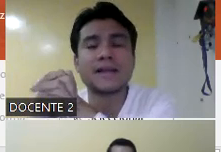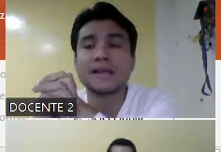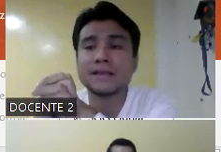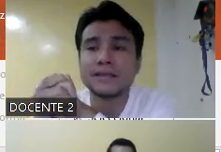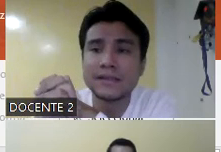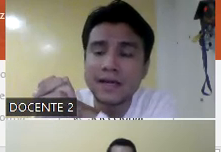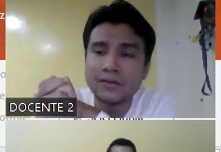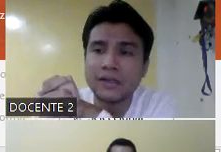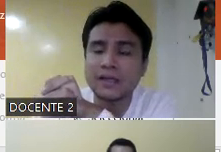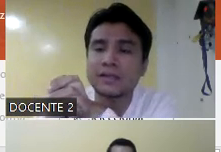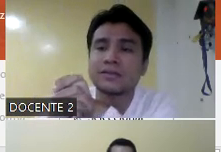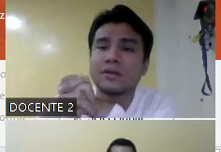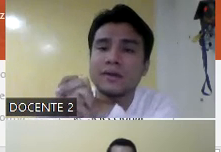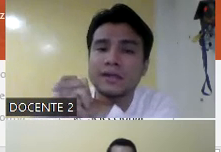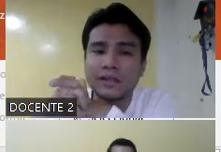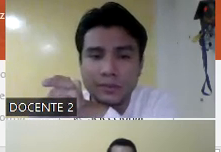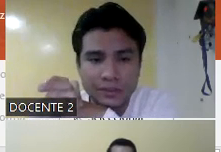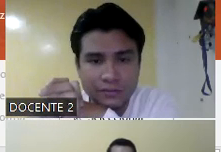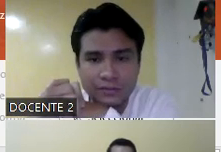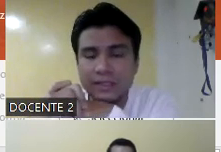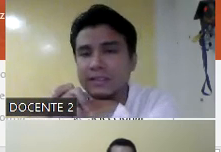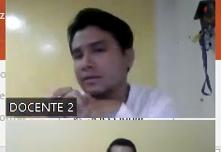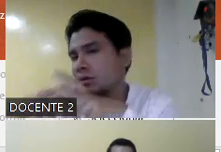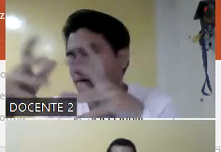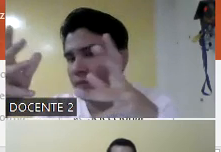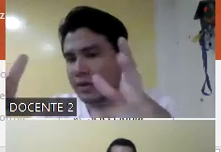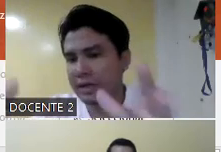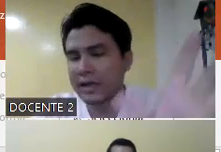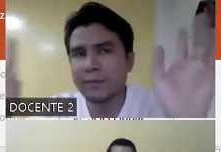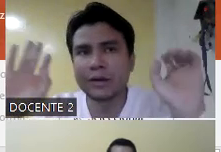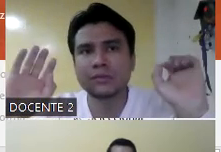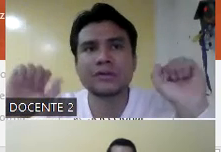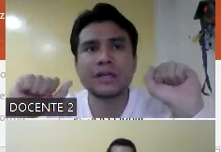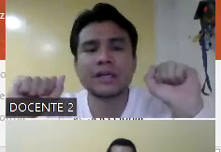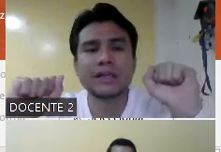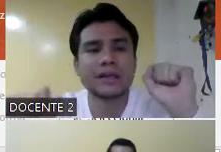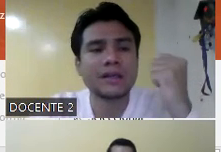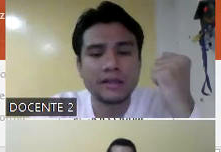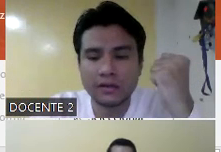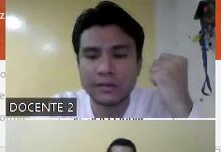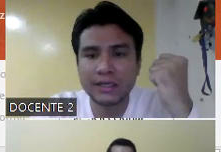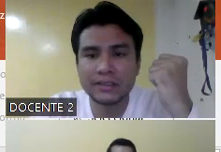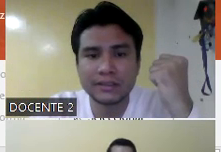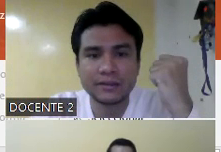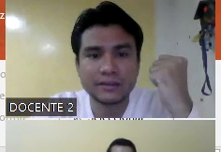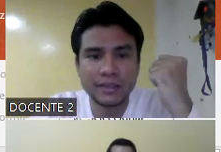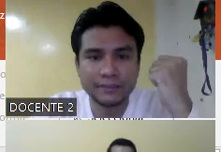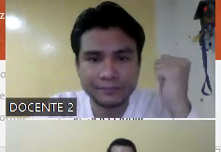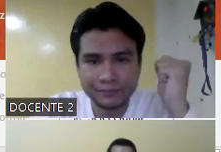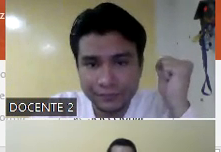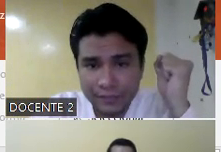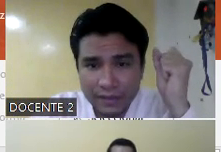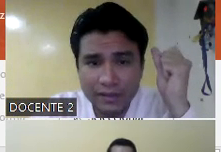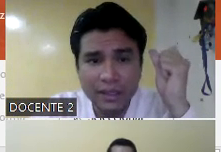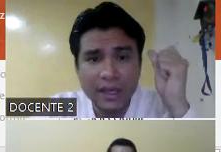derivadas de la necesidad o de la adicción de cualquier tipo de circunstancias, como el ejemplo que pusieron ayer de los berrinches, ¿sí?